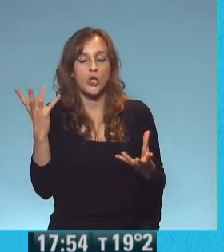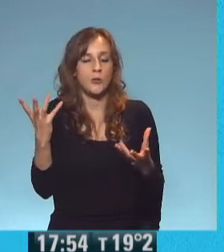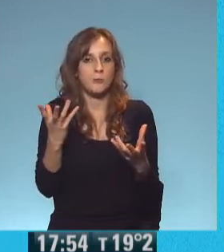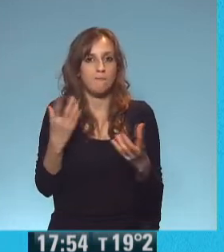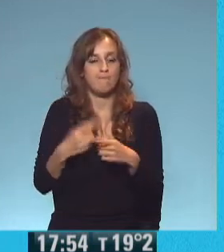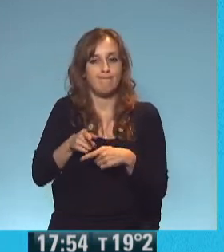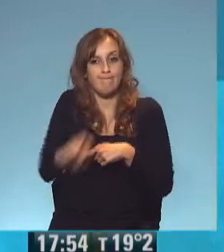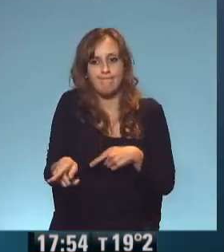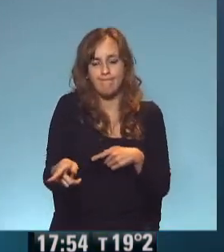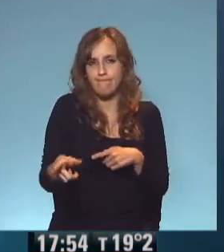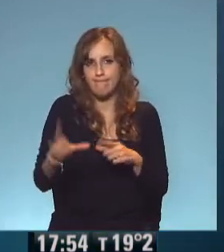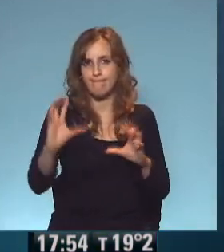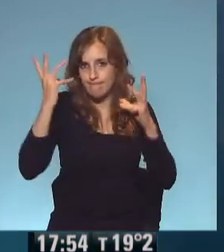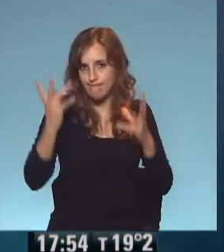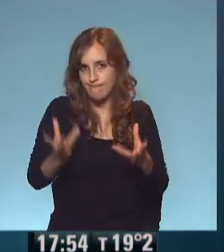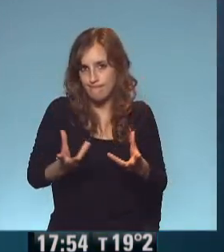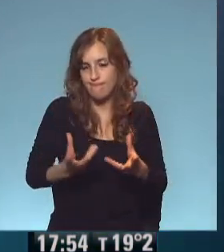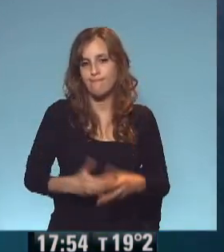de la colonia.